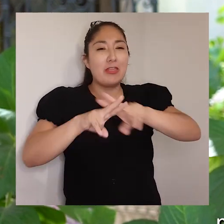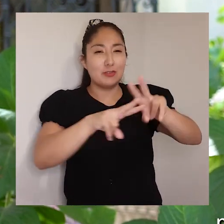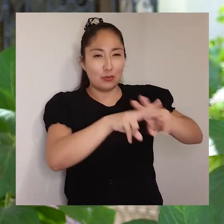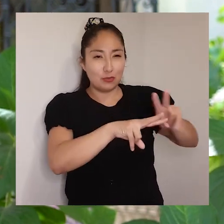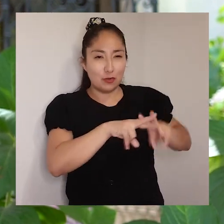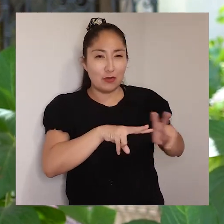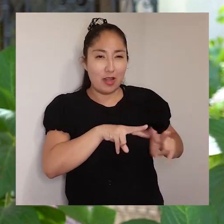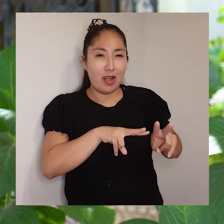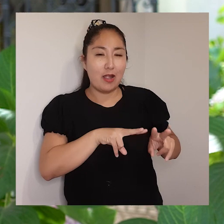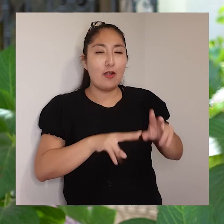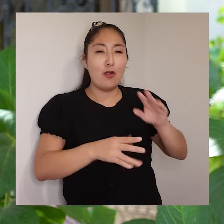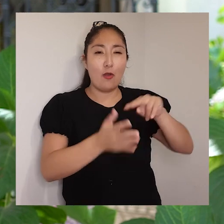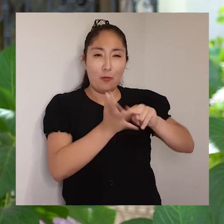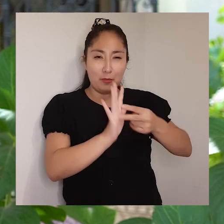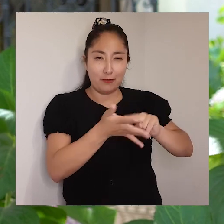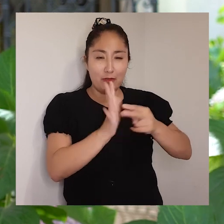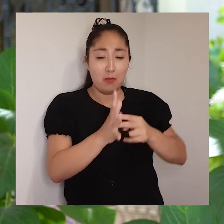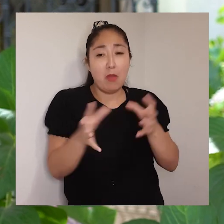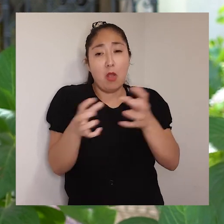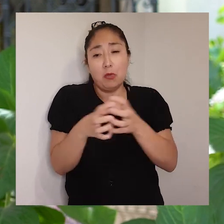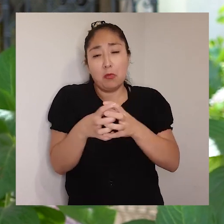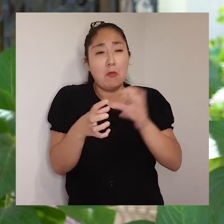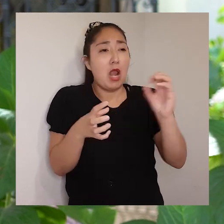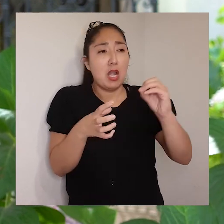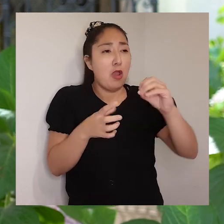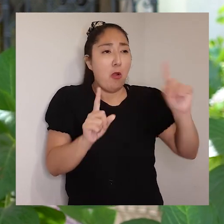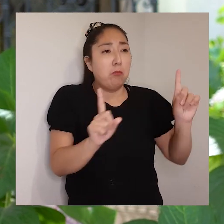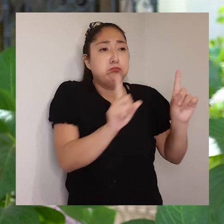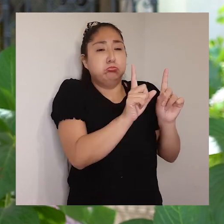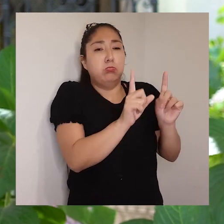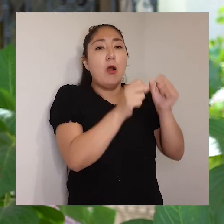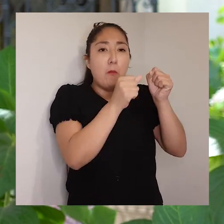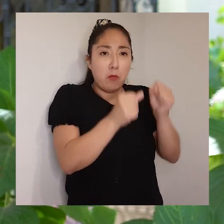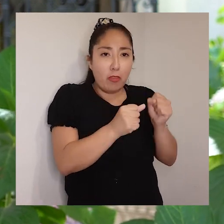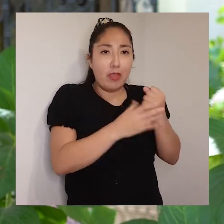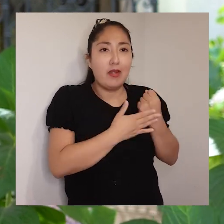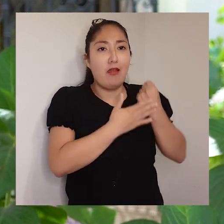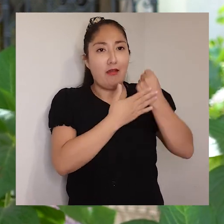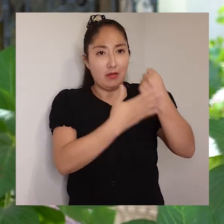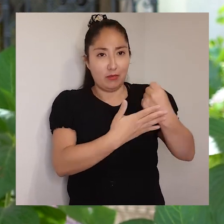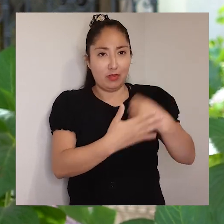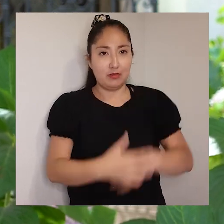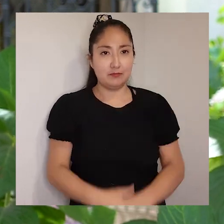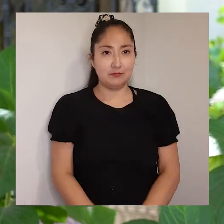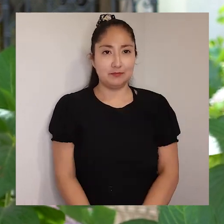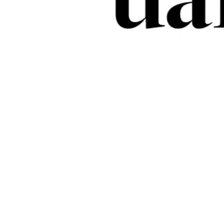que lo desean, sean estas individuales, grupales o colectivas, para afrontar esas necesidades.